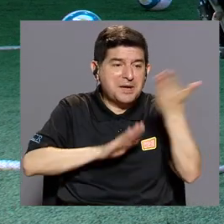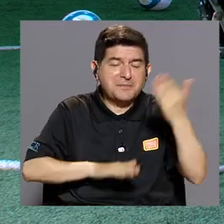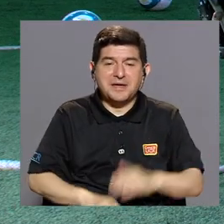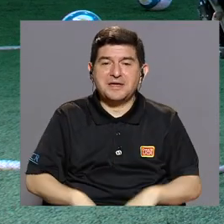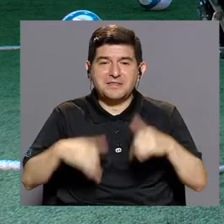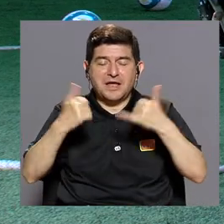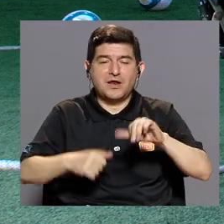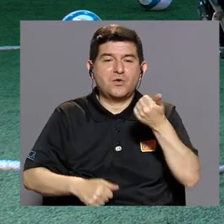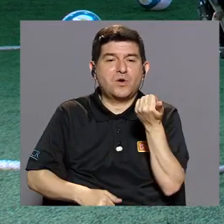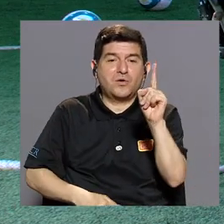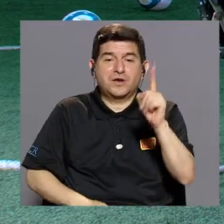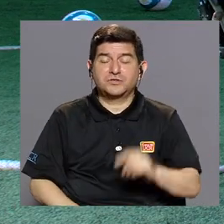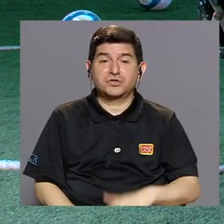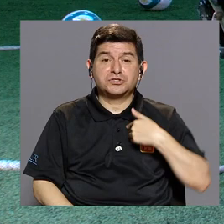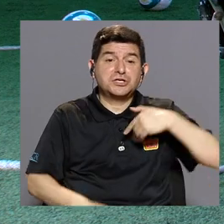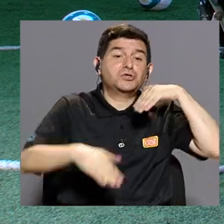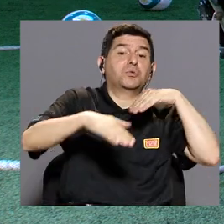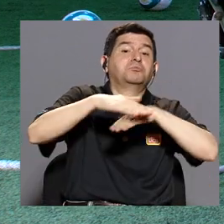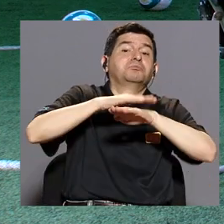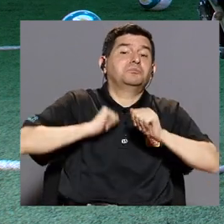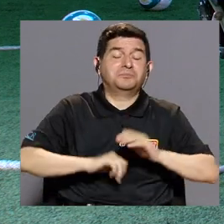el partido era a las 11, yo me iba para adentro.